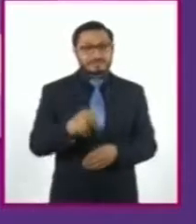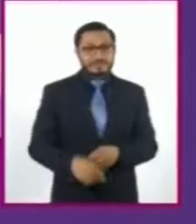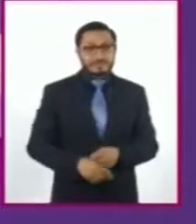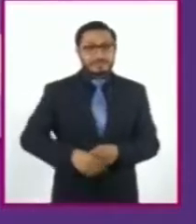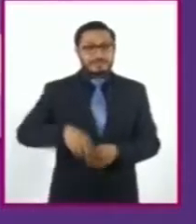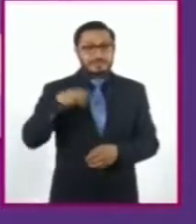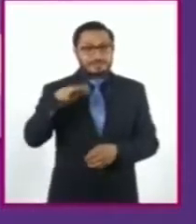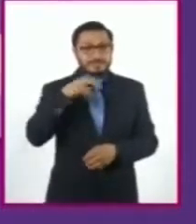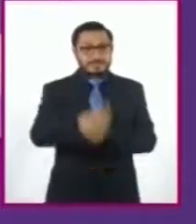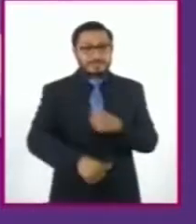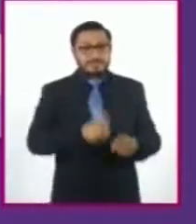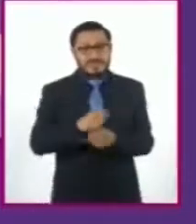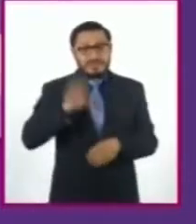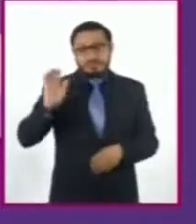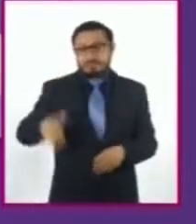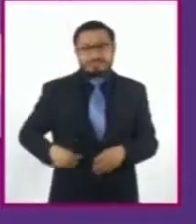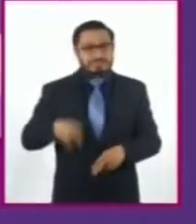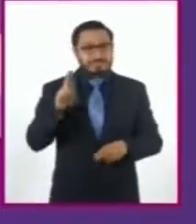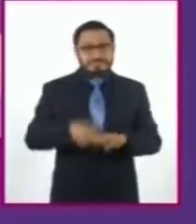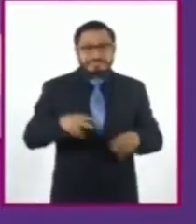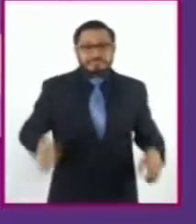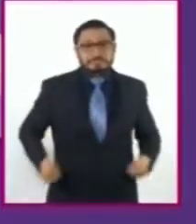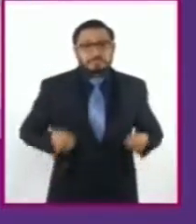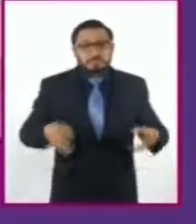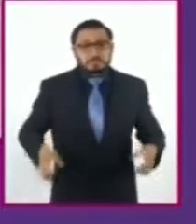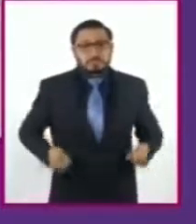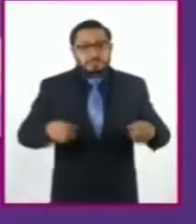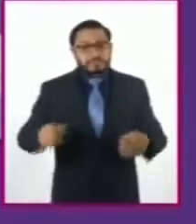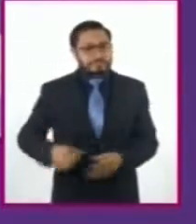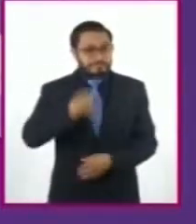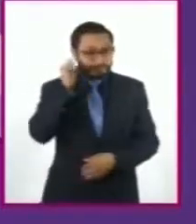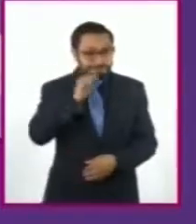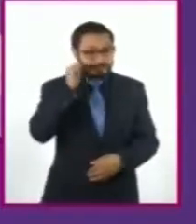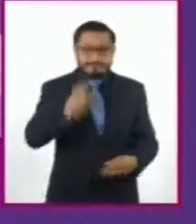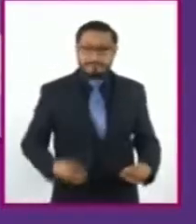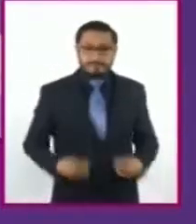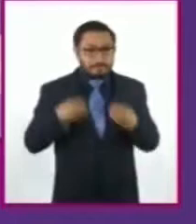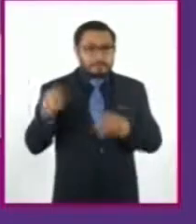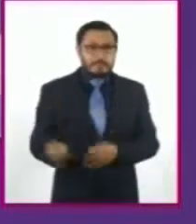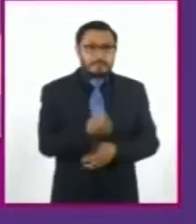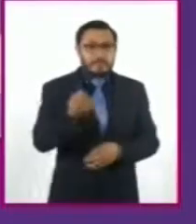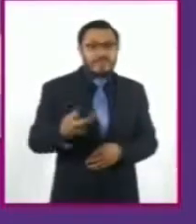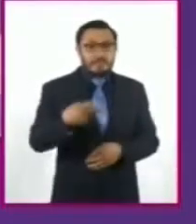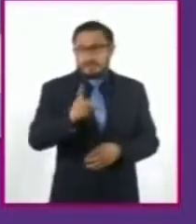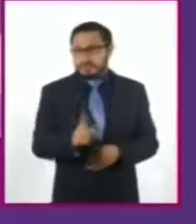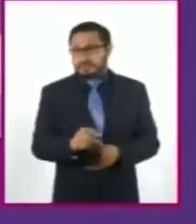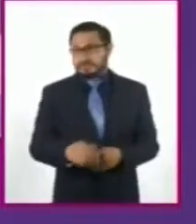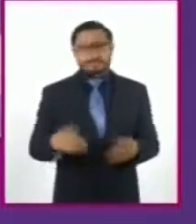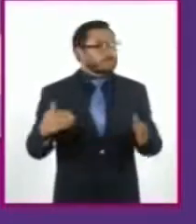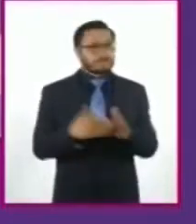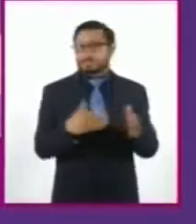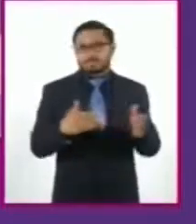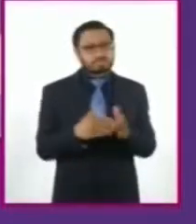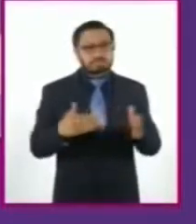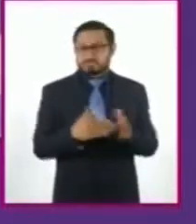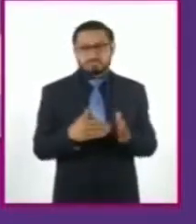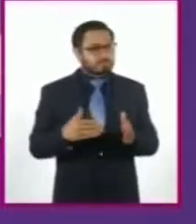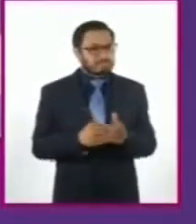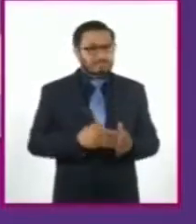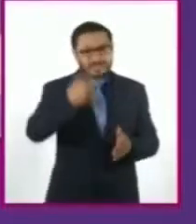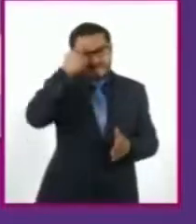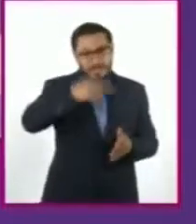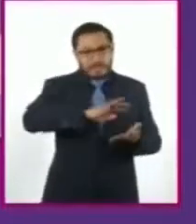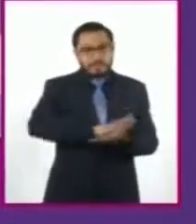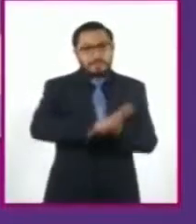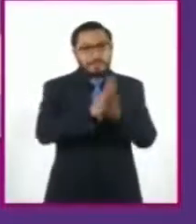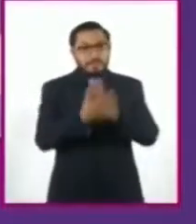la dejó en una silla de ruedas de por vida. Sin embargo, no fue un obstáculo para que se convirtiera en